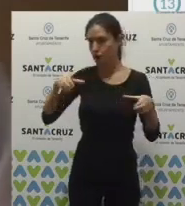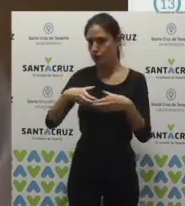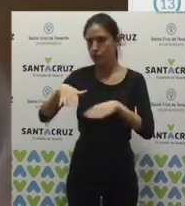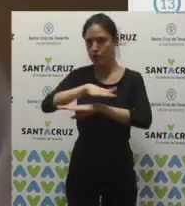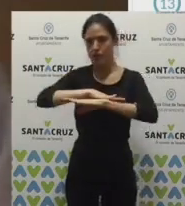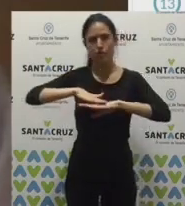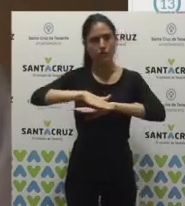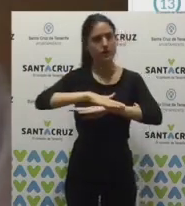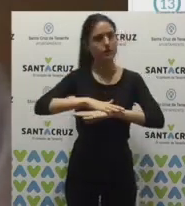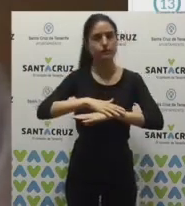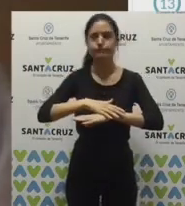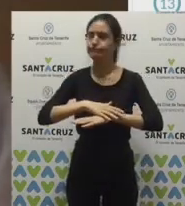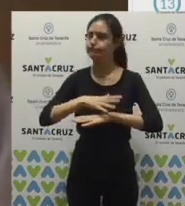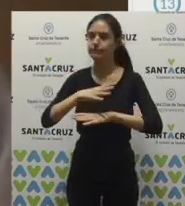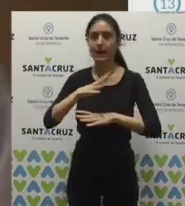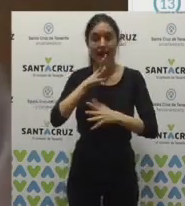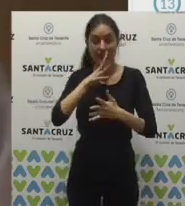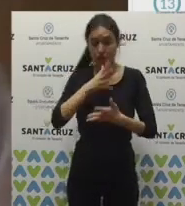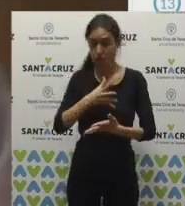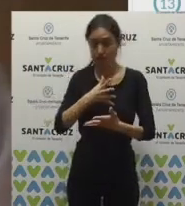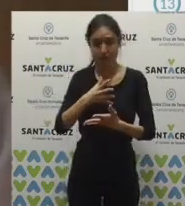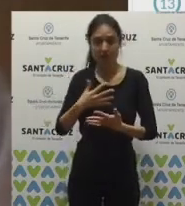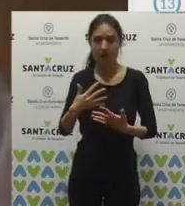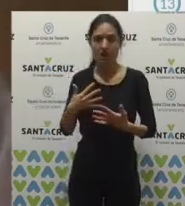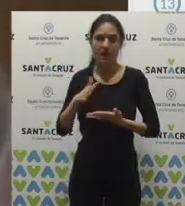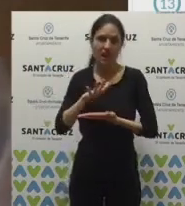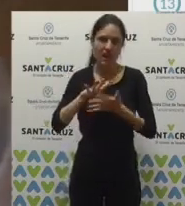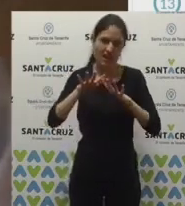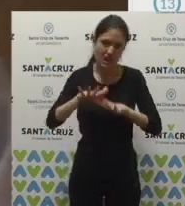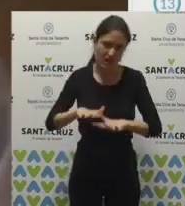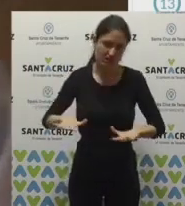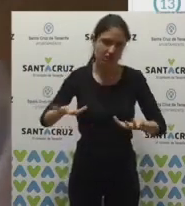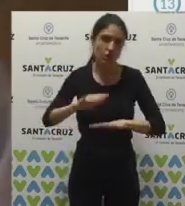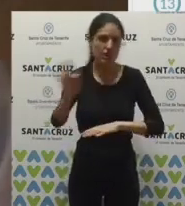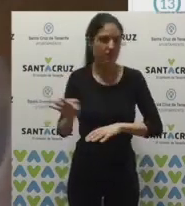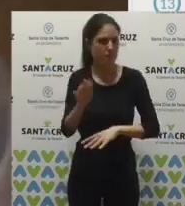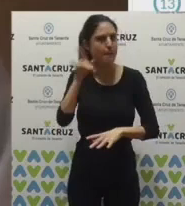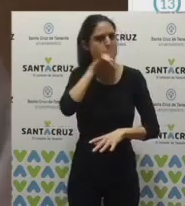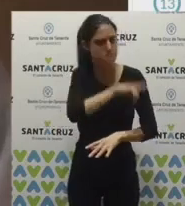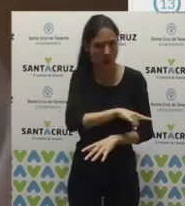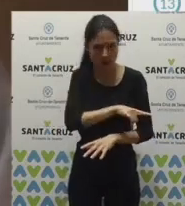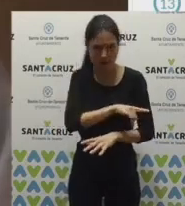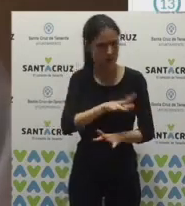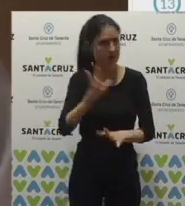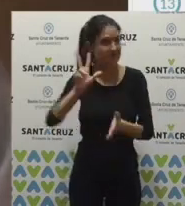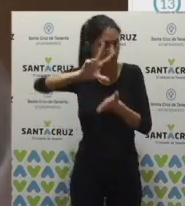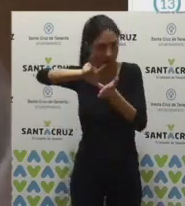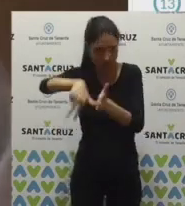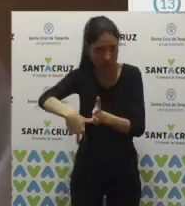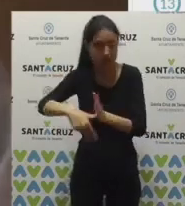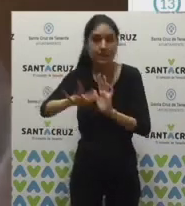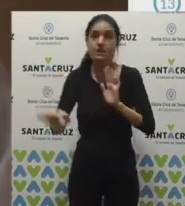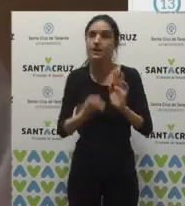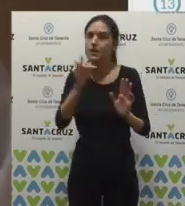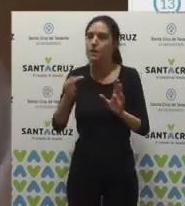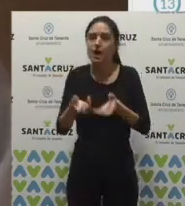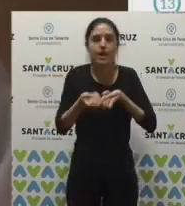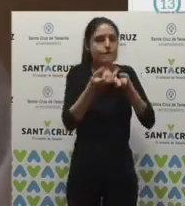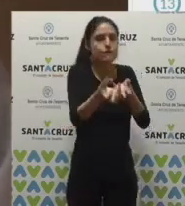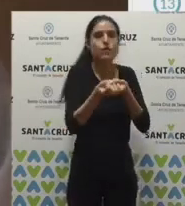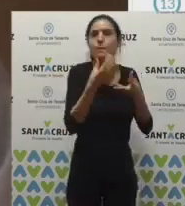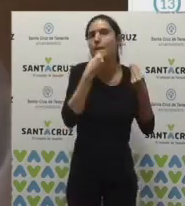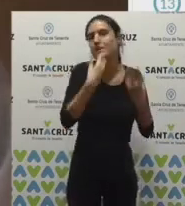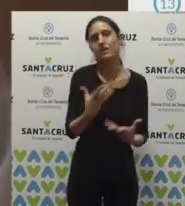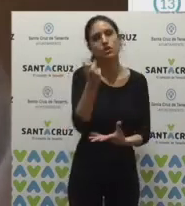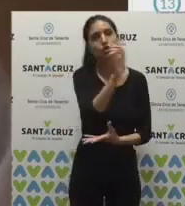muy lenta y ha llegado más tarde y sobre todo no se ha comunicado bien y hay mucha incertidumbre entre los